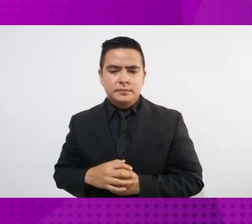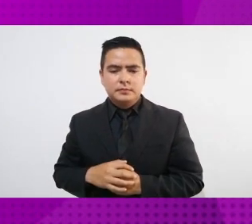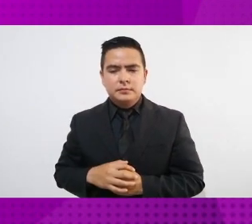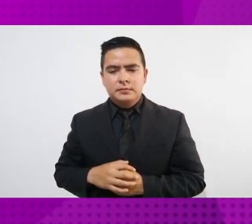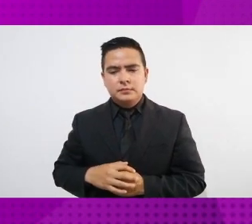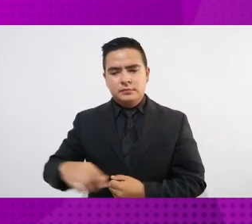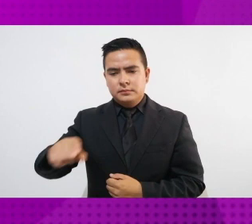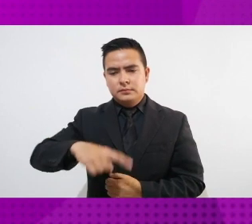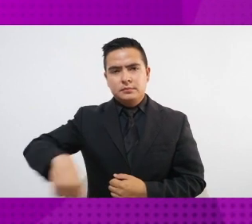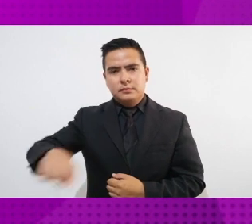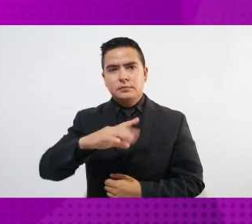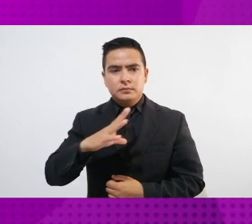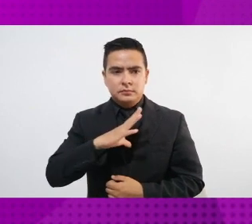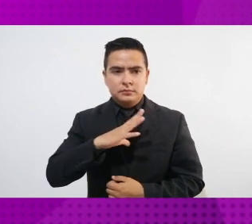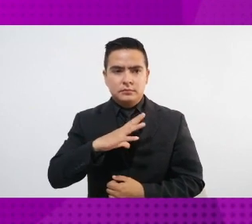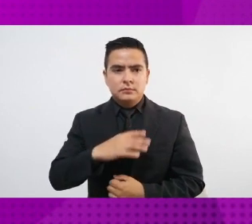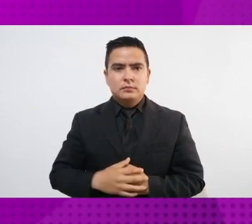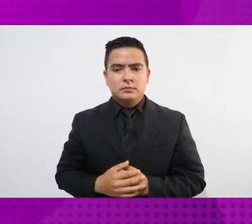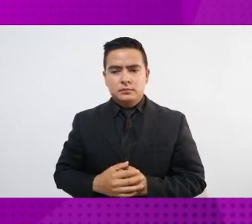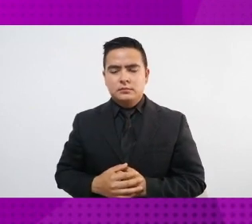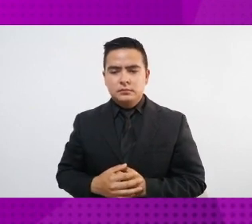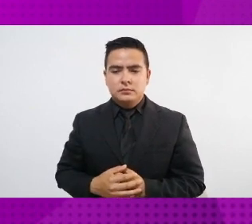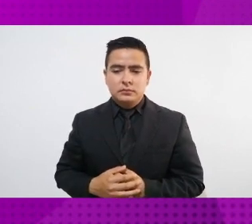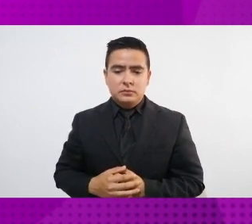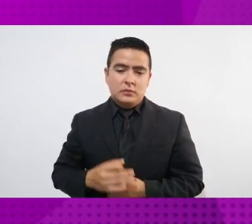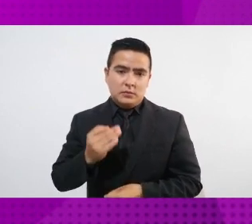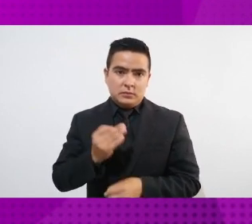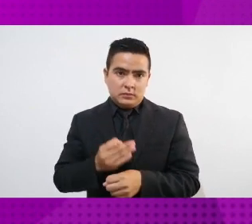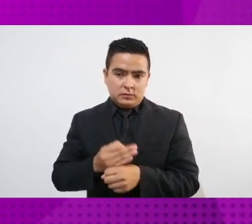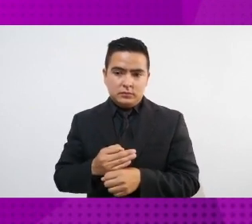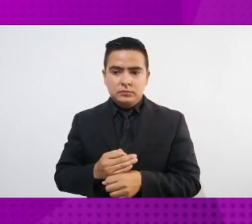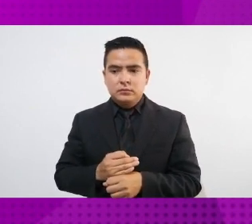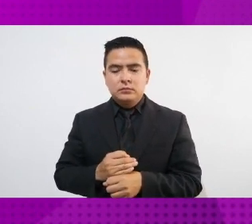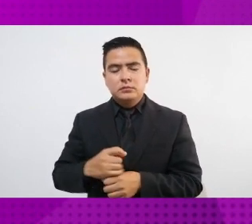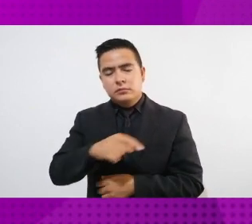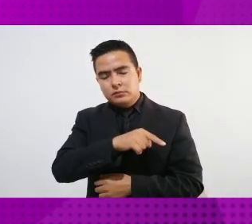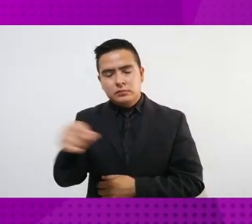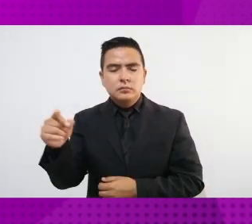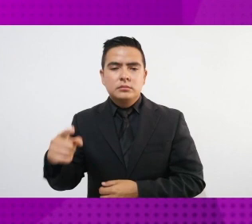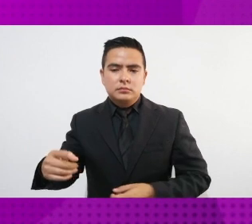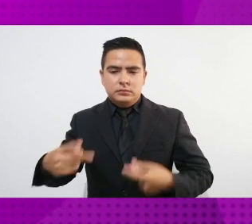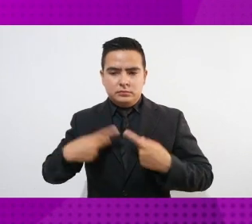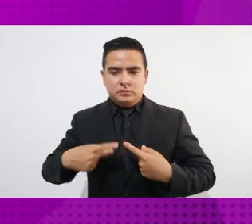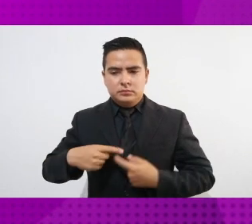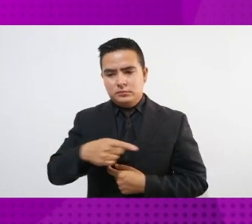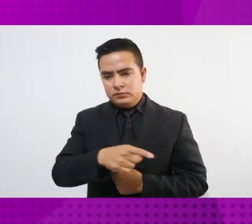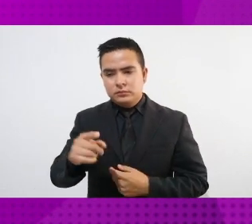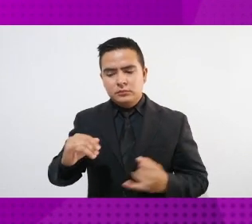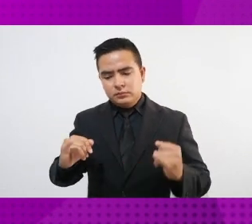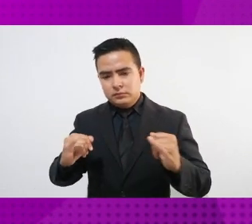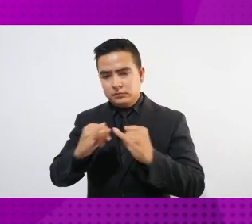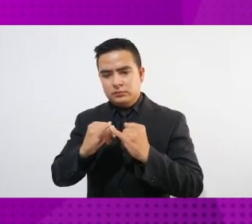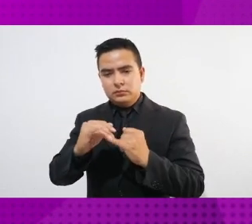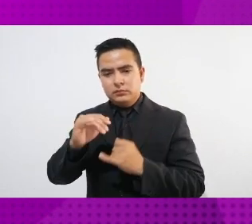legislativos en estas elecciones que sufrieron lamentablemente esta prórroga, pues está en los OPLES, está en